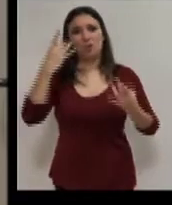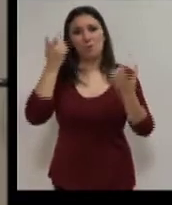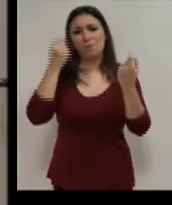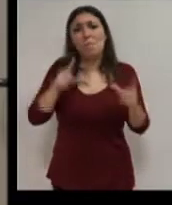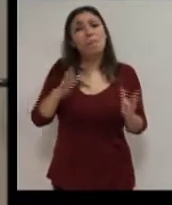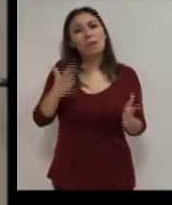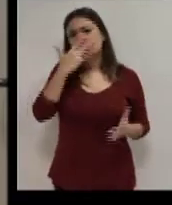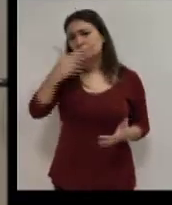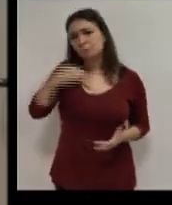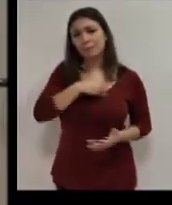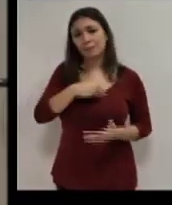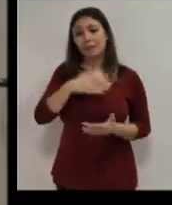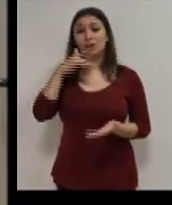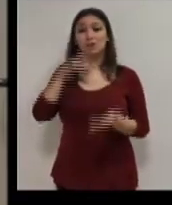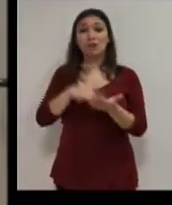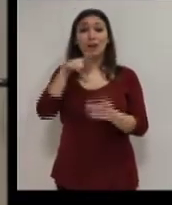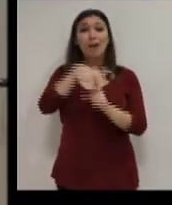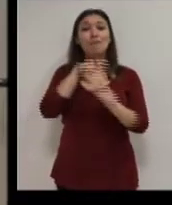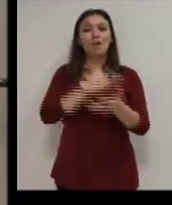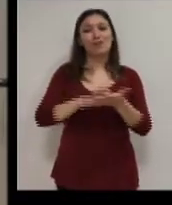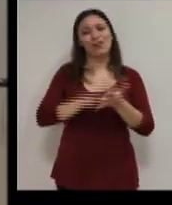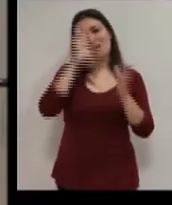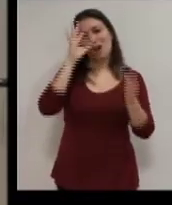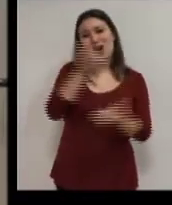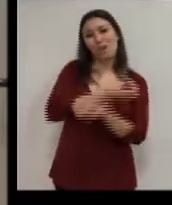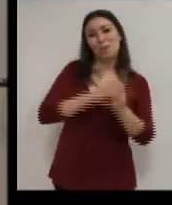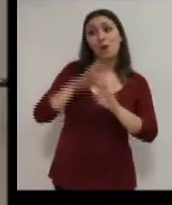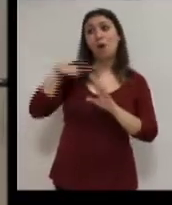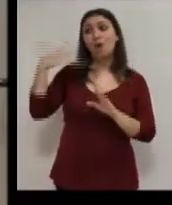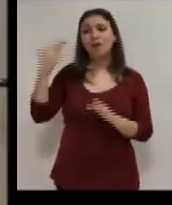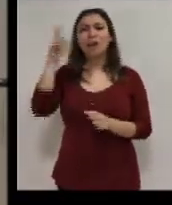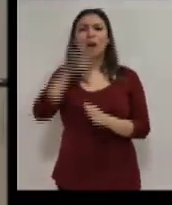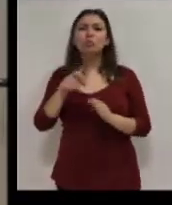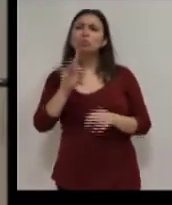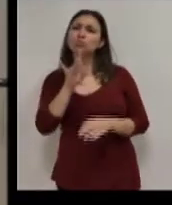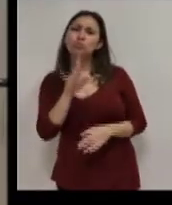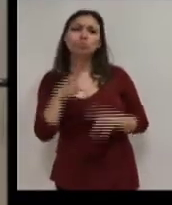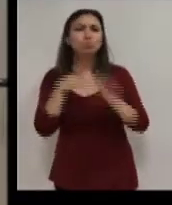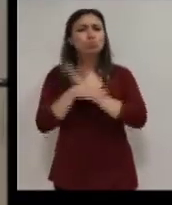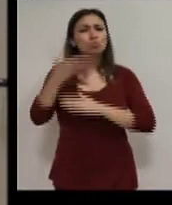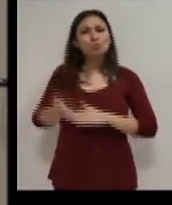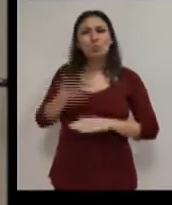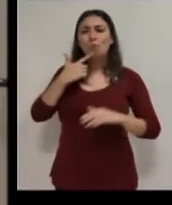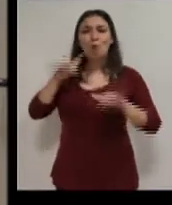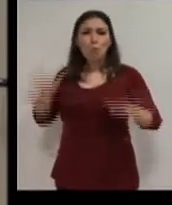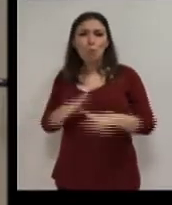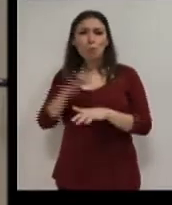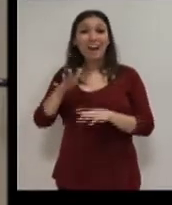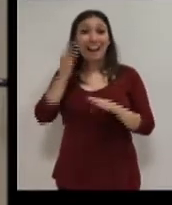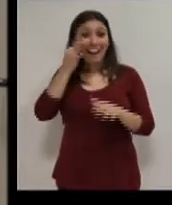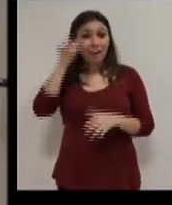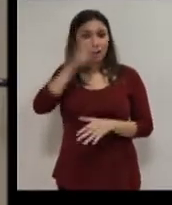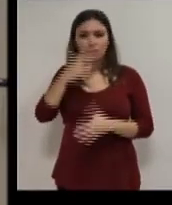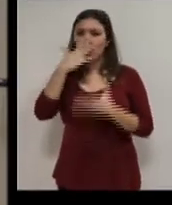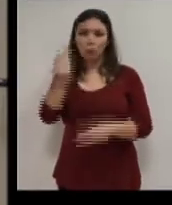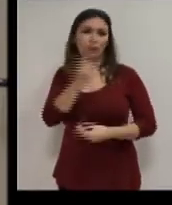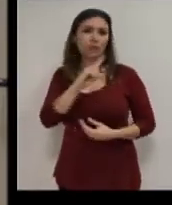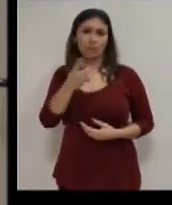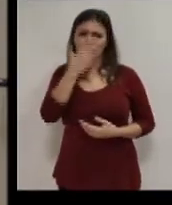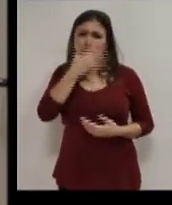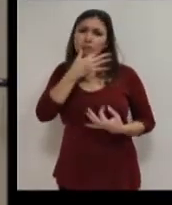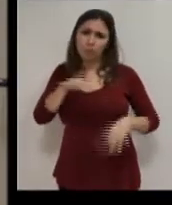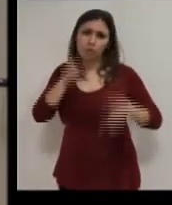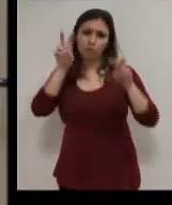nosotros sobra decirla, pero por desgracia cuando se está fuera de estos foros se dice y todo el mundo lo aplaude, la accesibilidad vende mucho y tal, pero